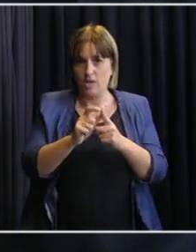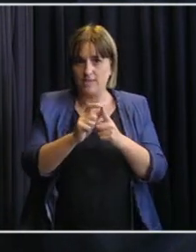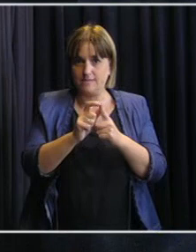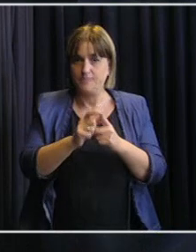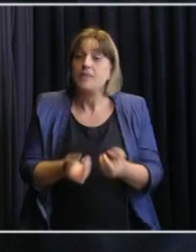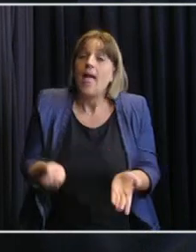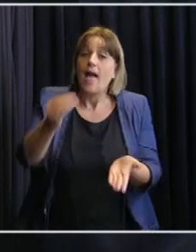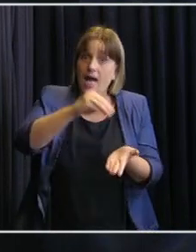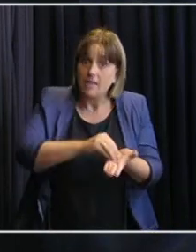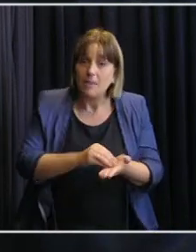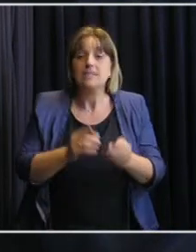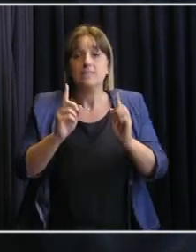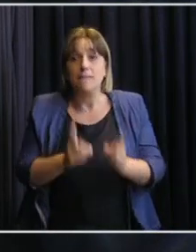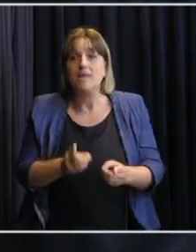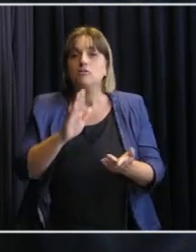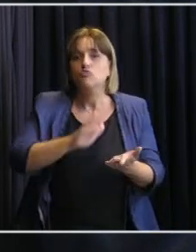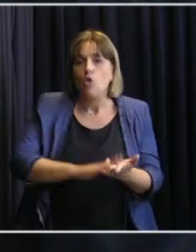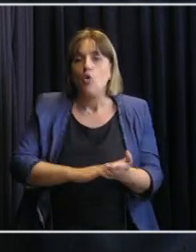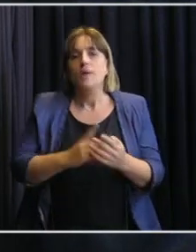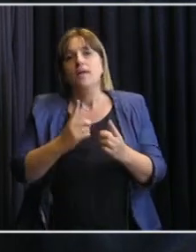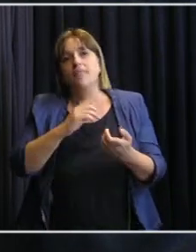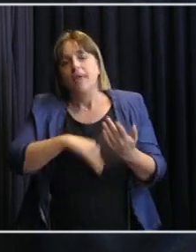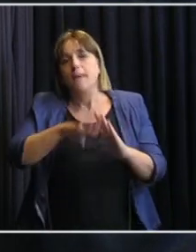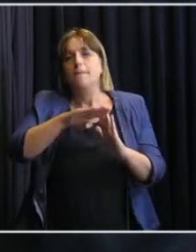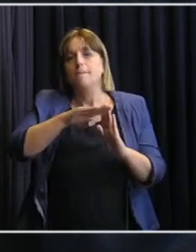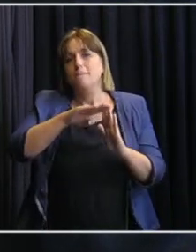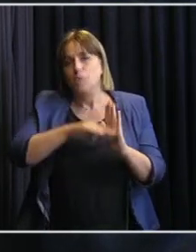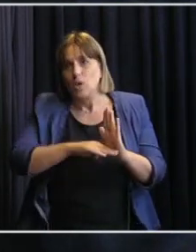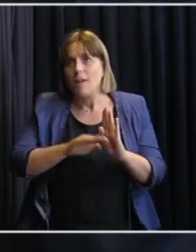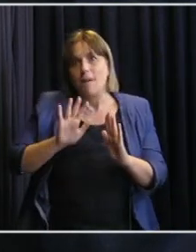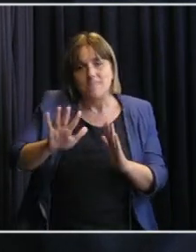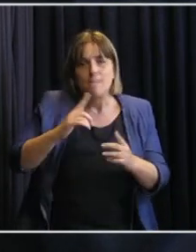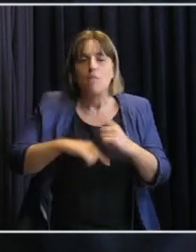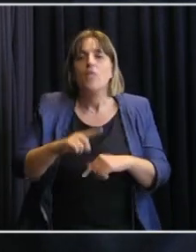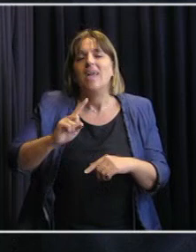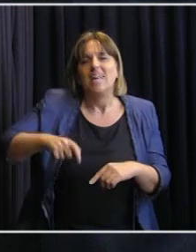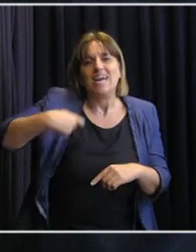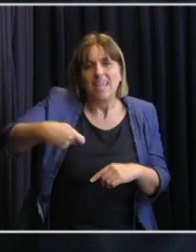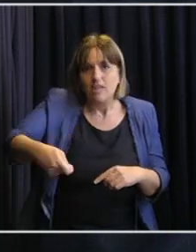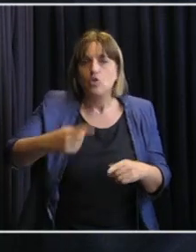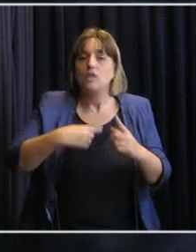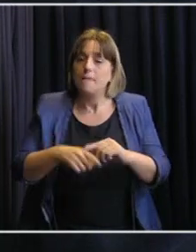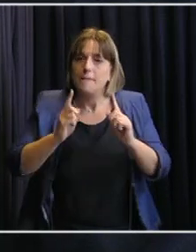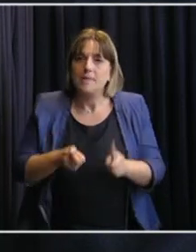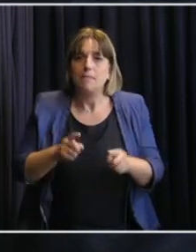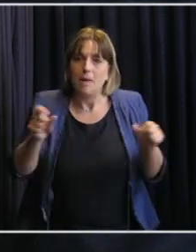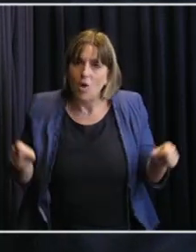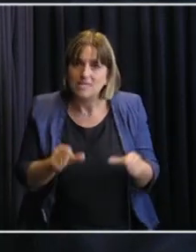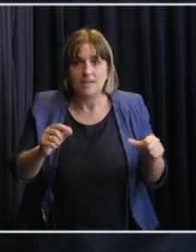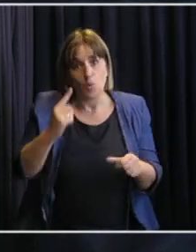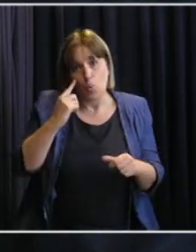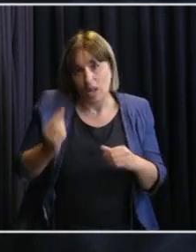Adicionalmente, dentro de lo que son las líneas del programa de crédito directo de ANDI, vamos a implementar una